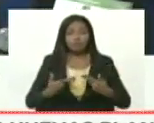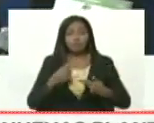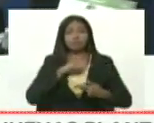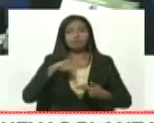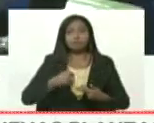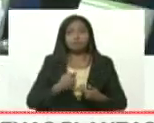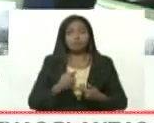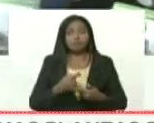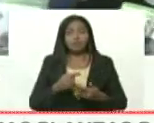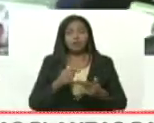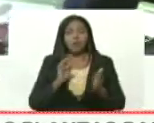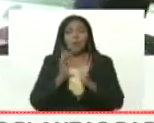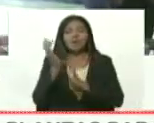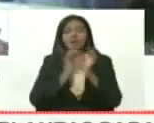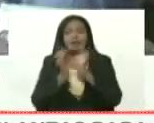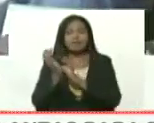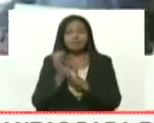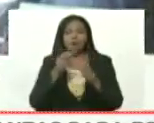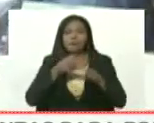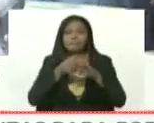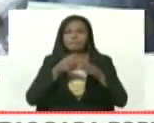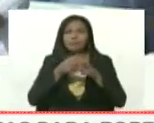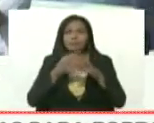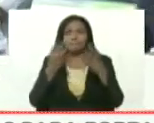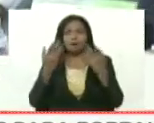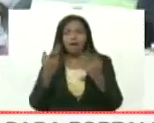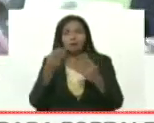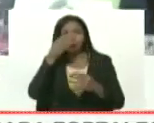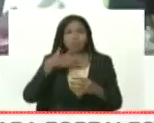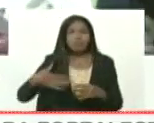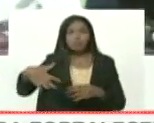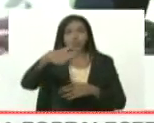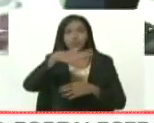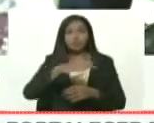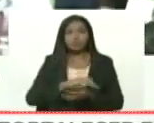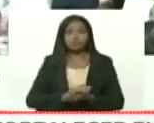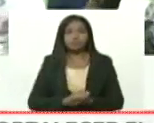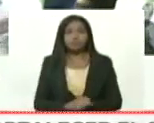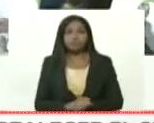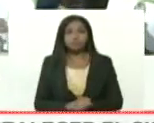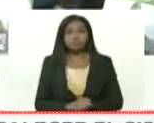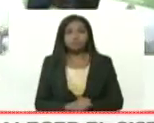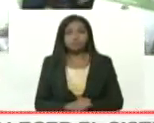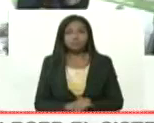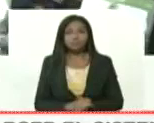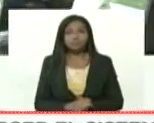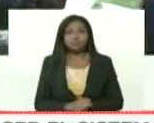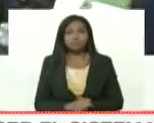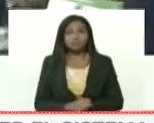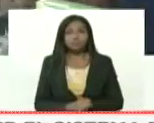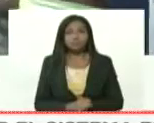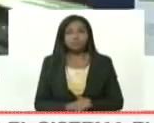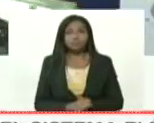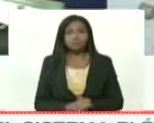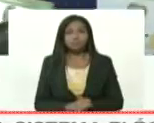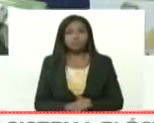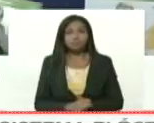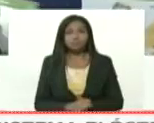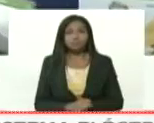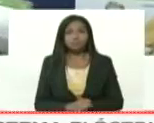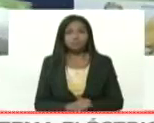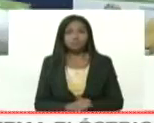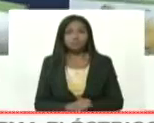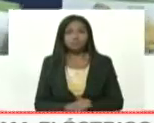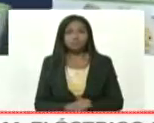un Cristo de madera, hecho con manos del pueblo. Sí, danos tus bendiciones.